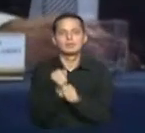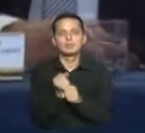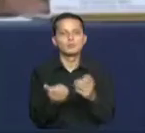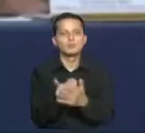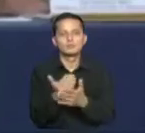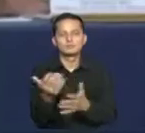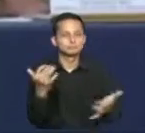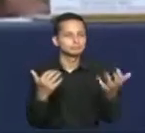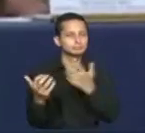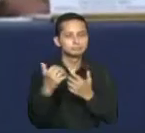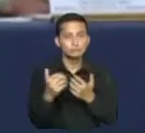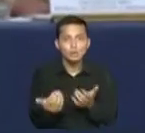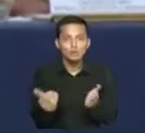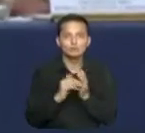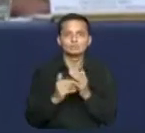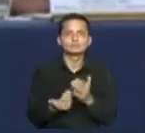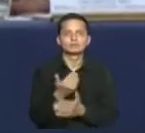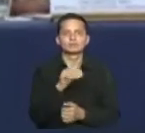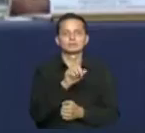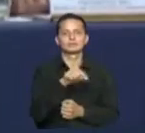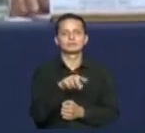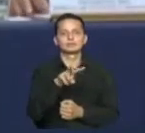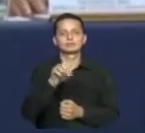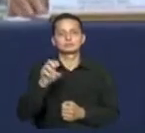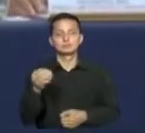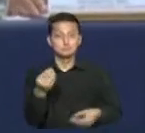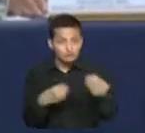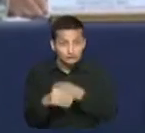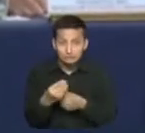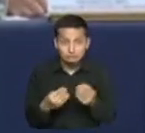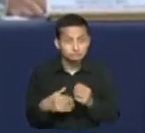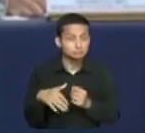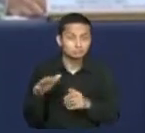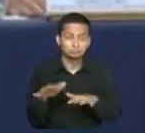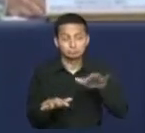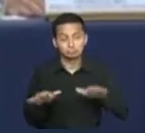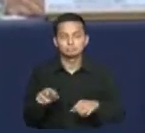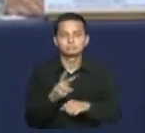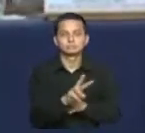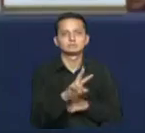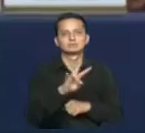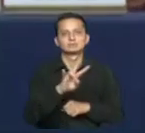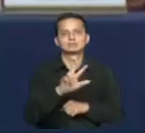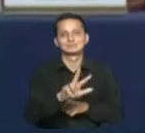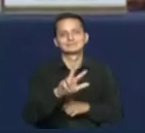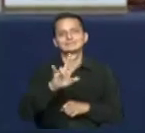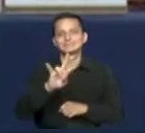otros 1.200 y se den oportunidades de negocio por 237 millones de